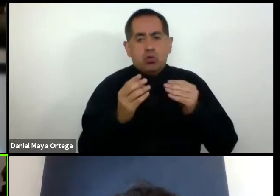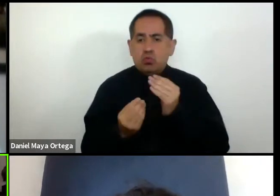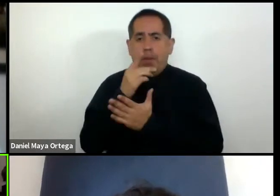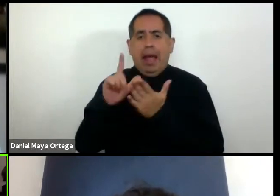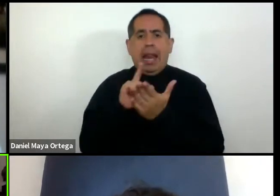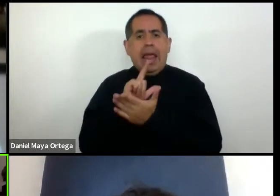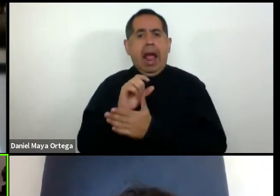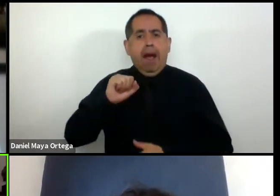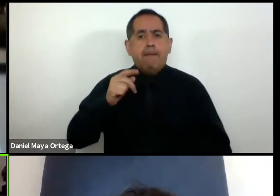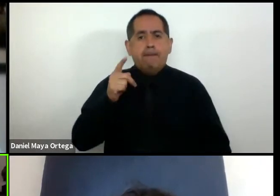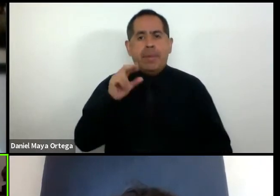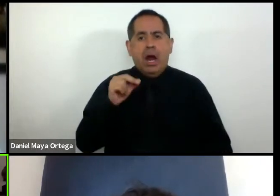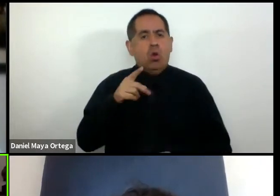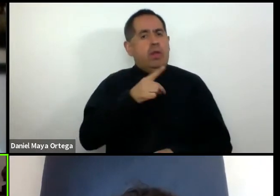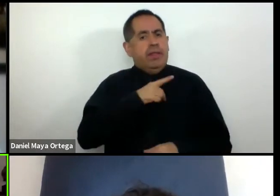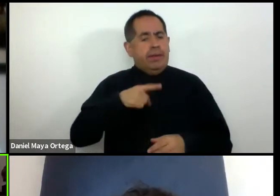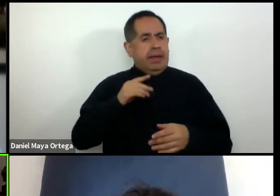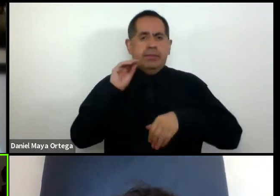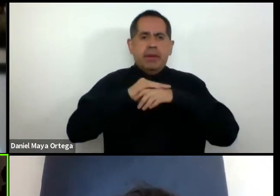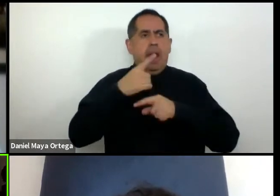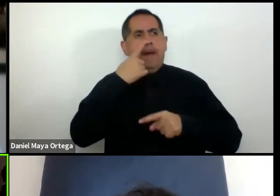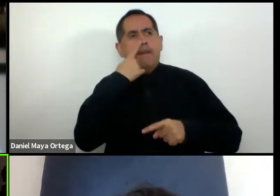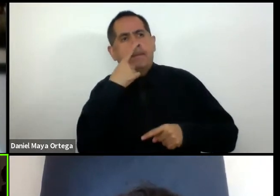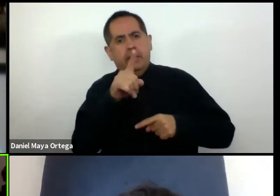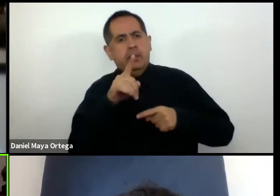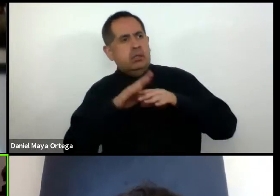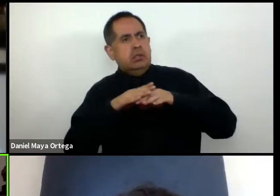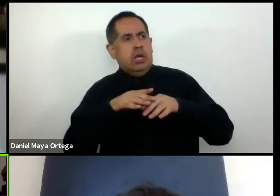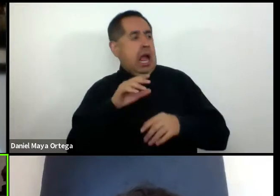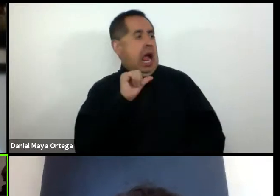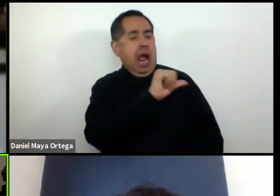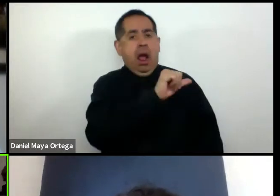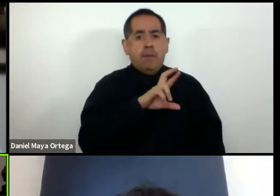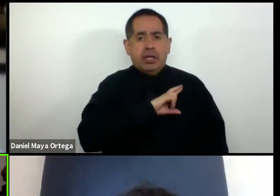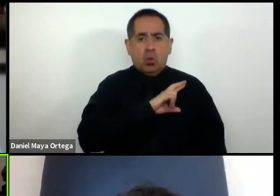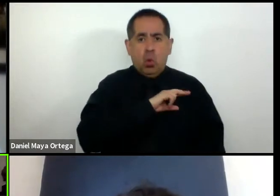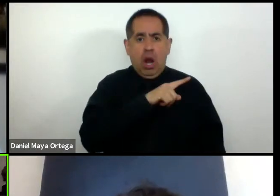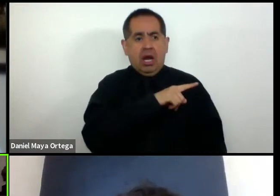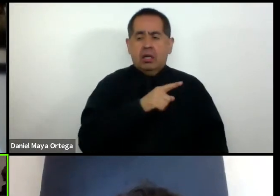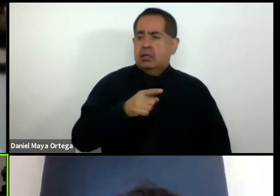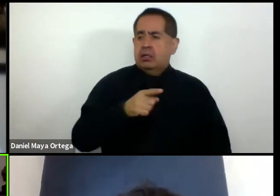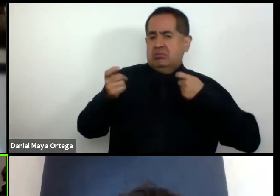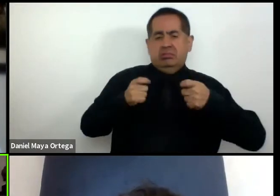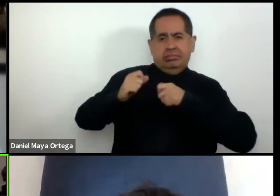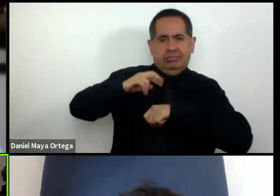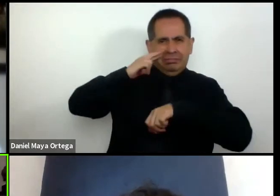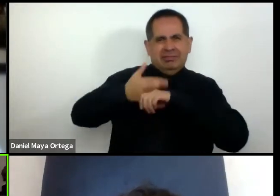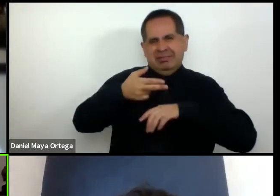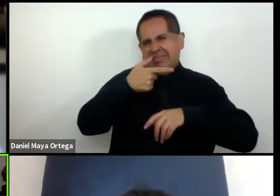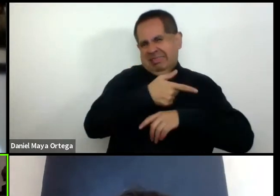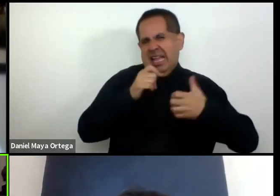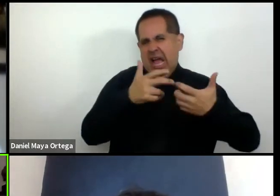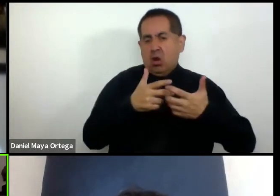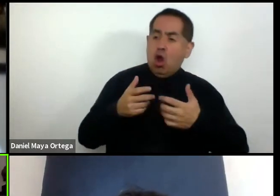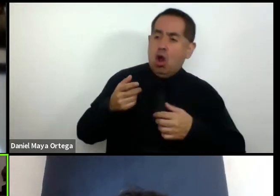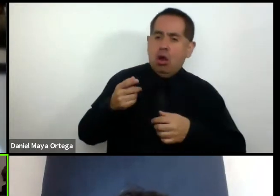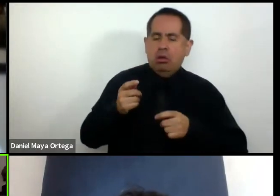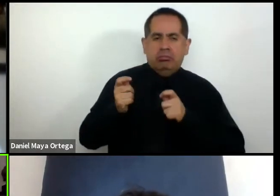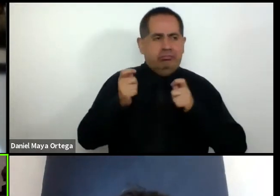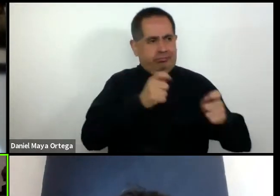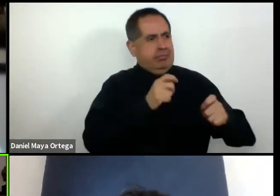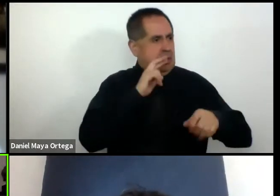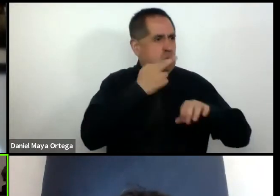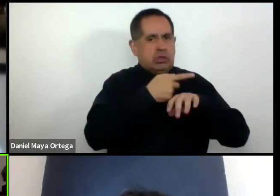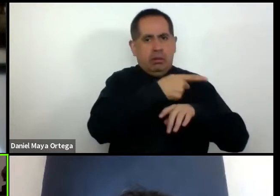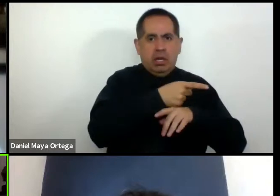amparo, de poder impugnar contra particulares que ejercen autoridad o que llevan a cabo actos de autoridad